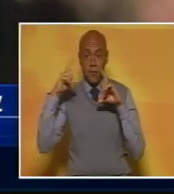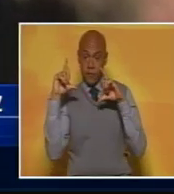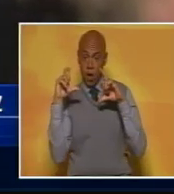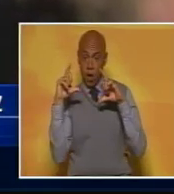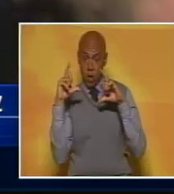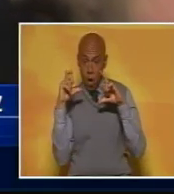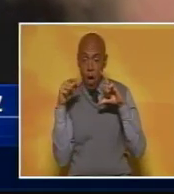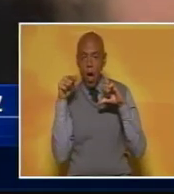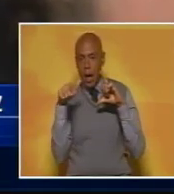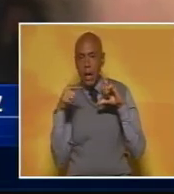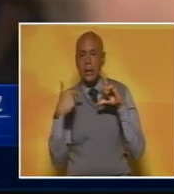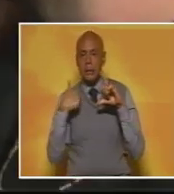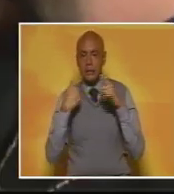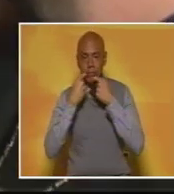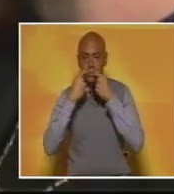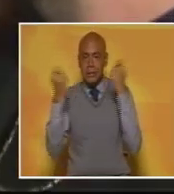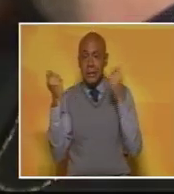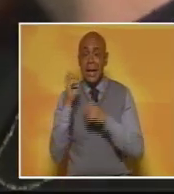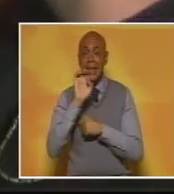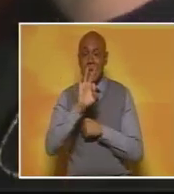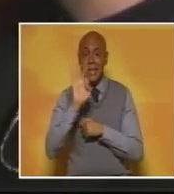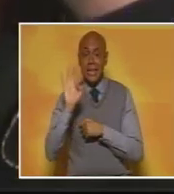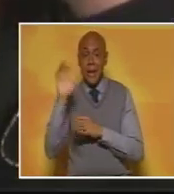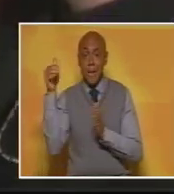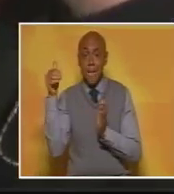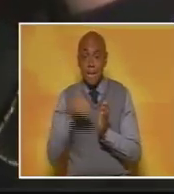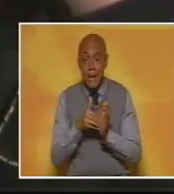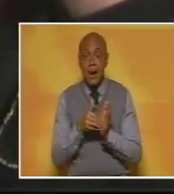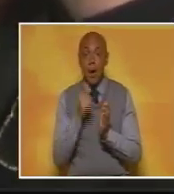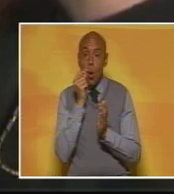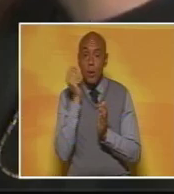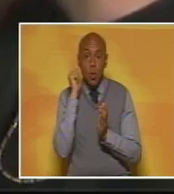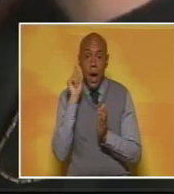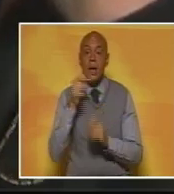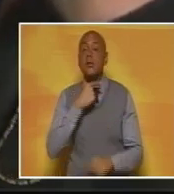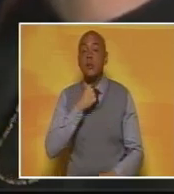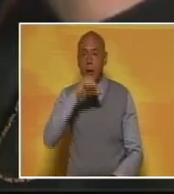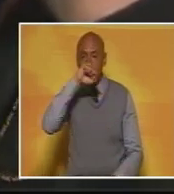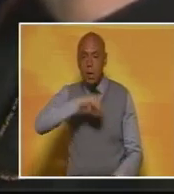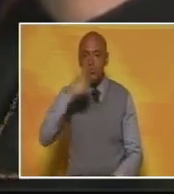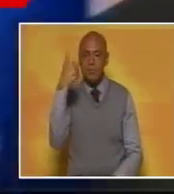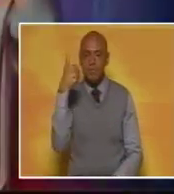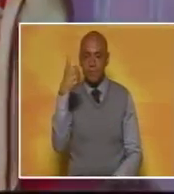de 33,000 comentarios y miles de likes.